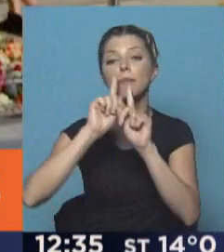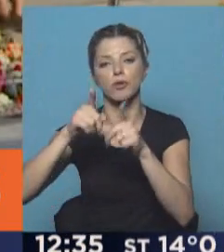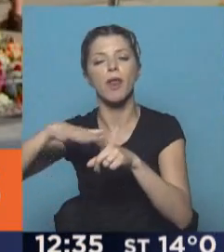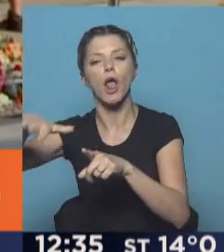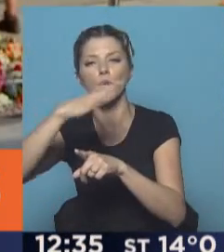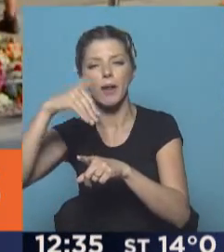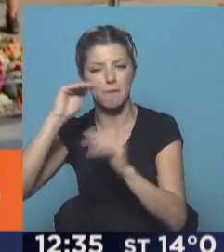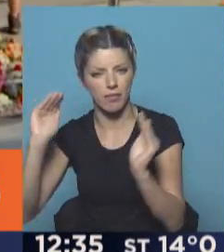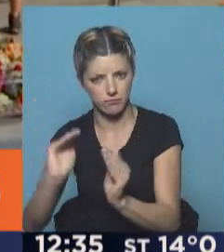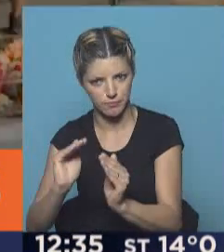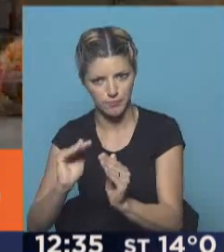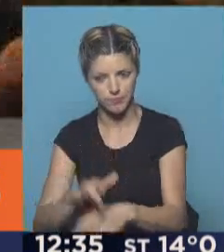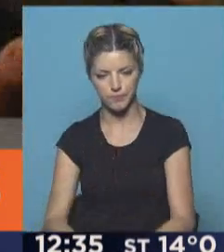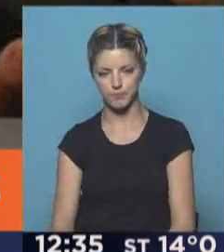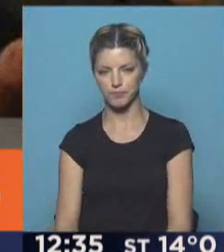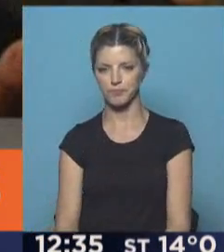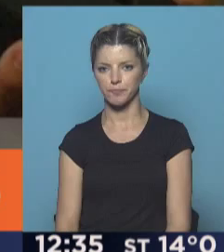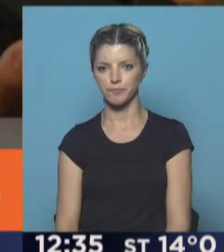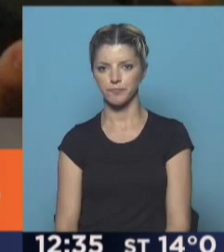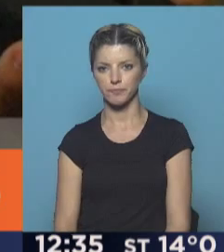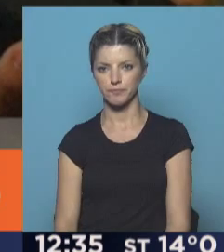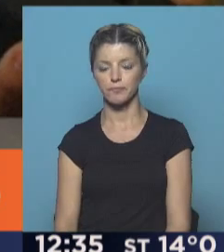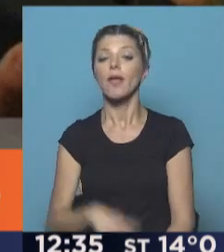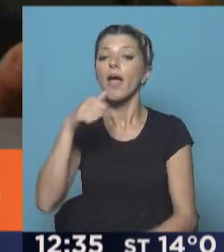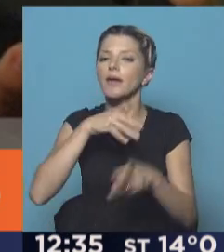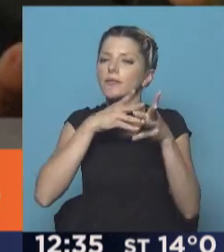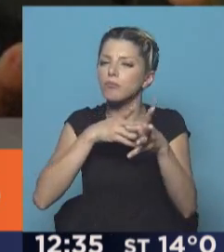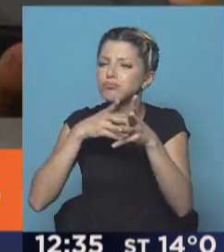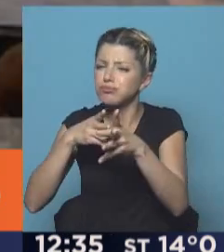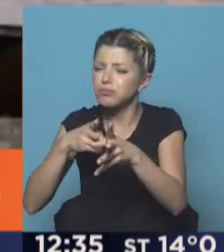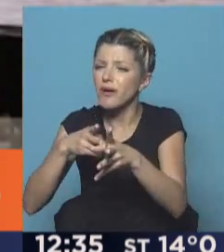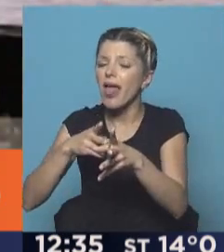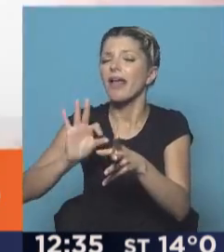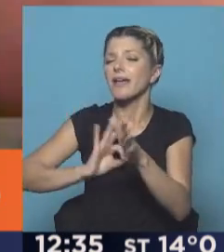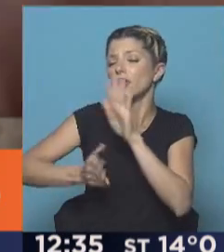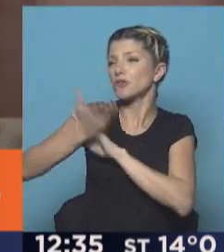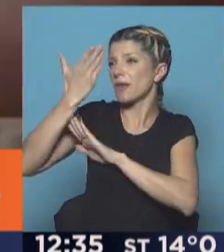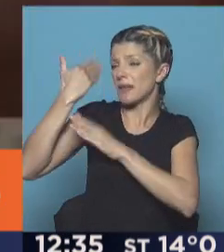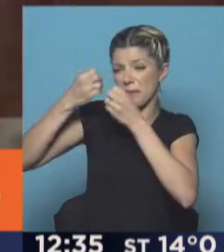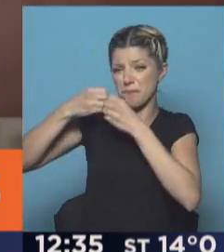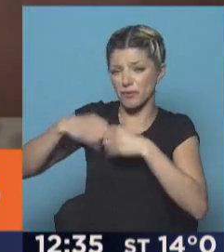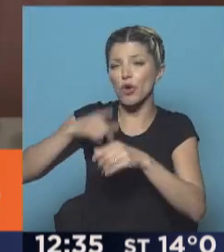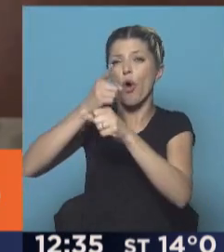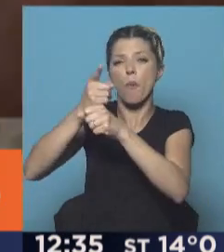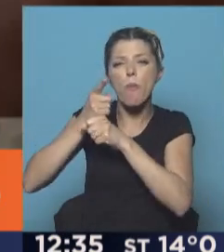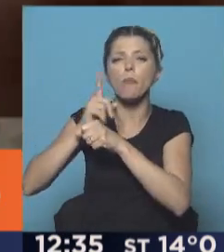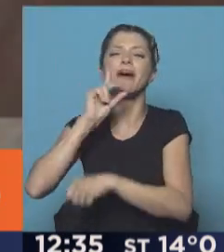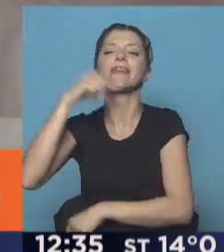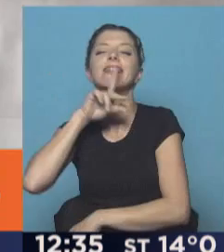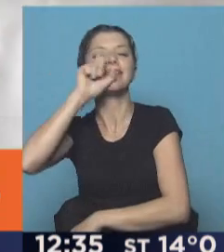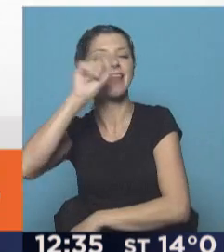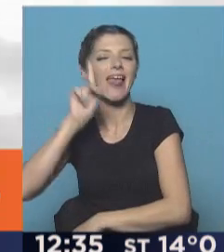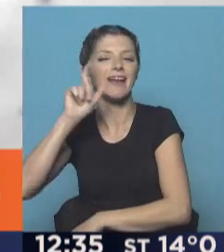en las pequeñas localidades. Una guerra que, años después de haberse iniciado con bombas inteligentes y misiles